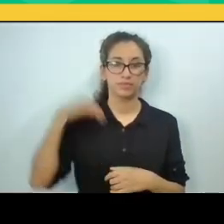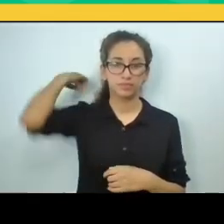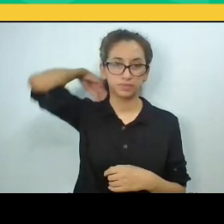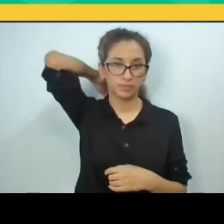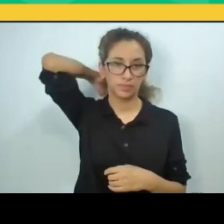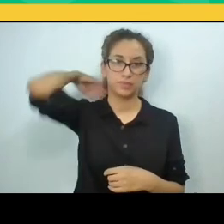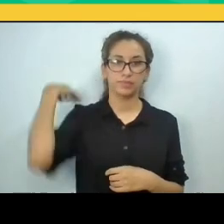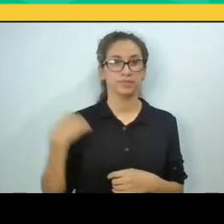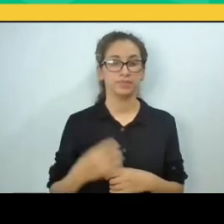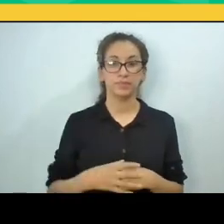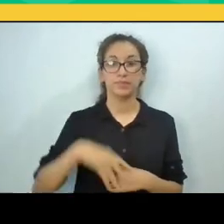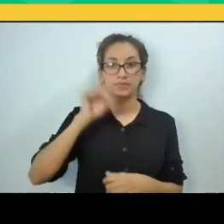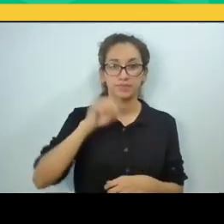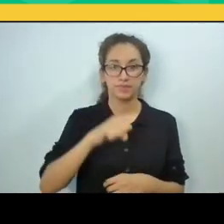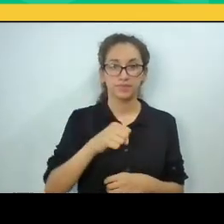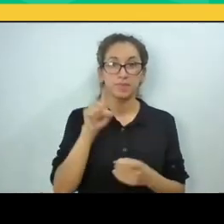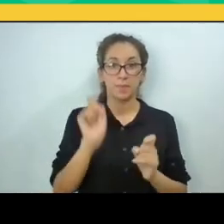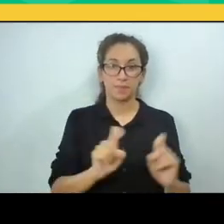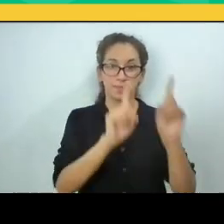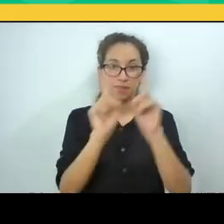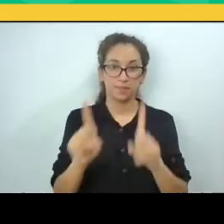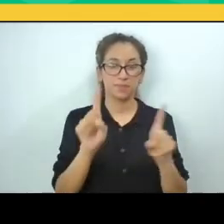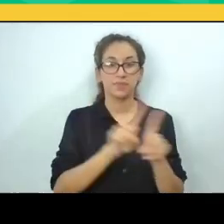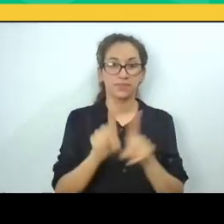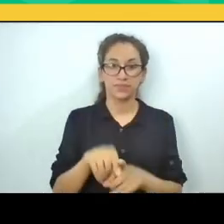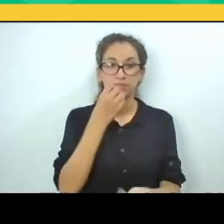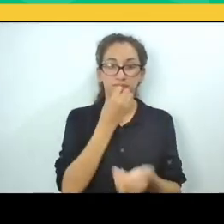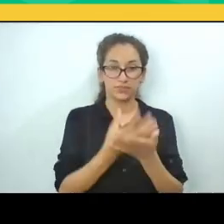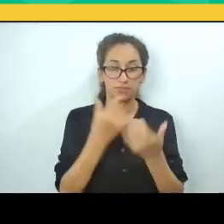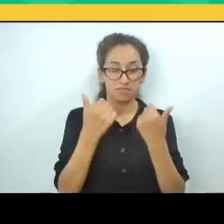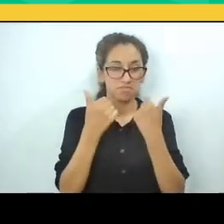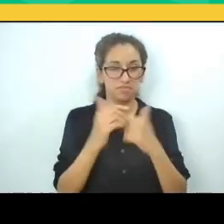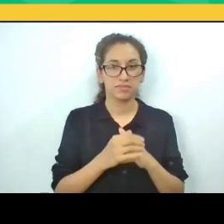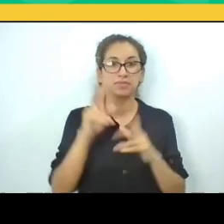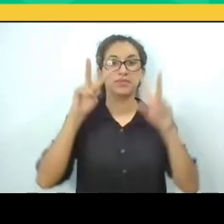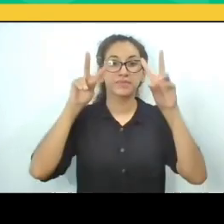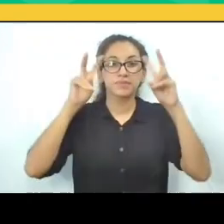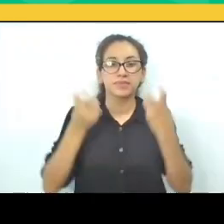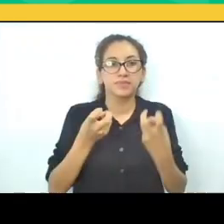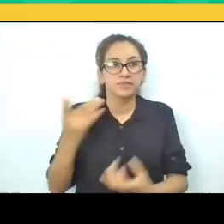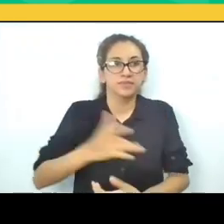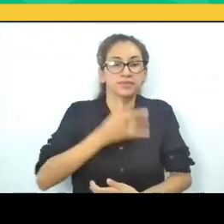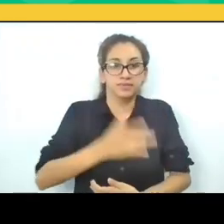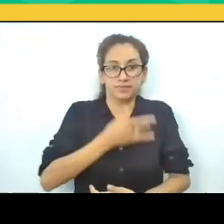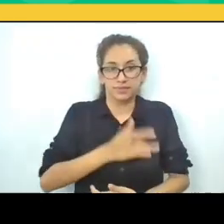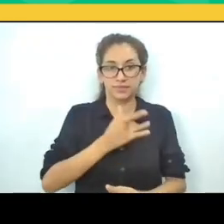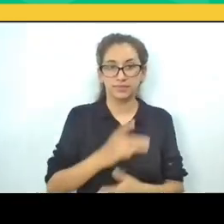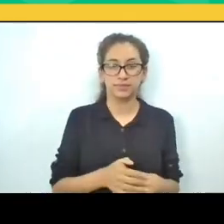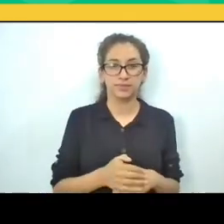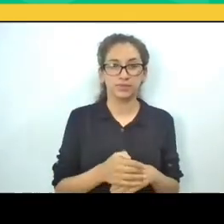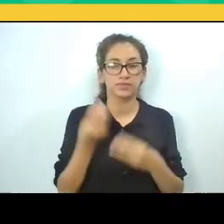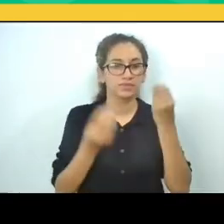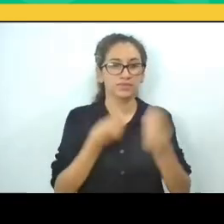Sí, bueno, la pregunta es también buena y tiene que ver con el tema de estimulación, ¿no? La forma